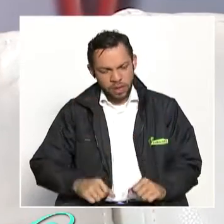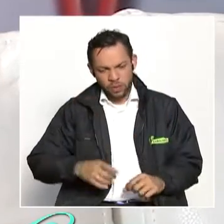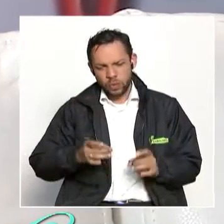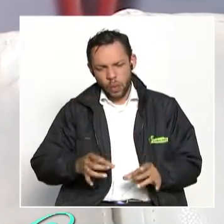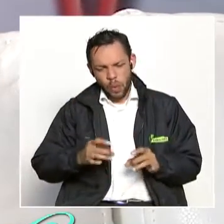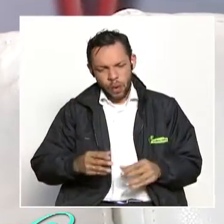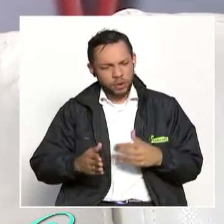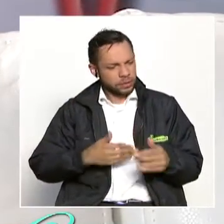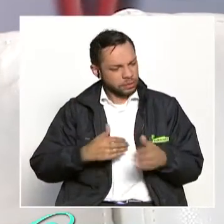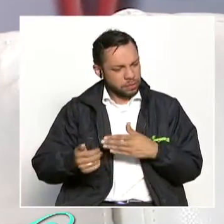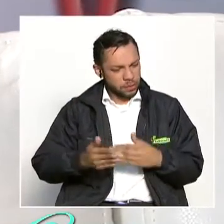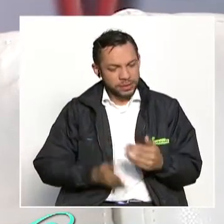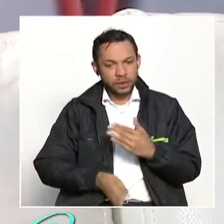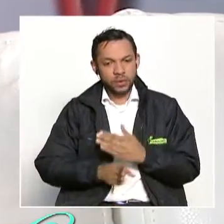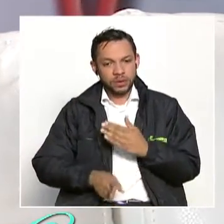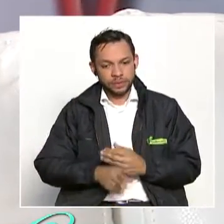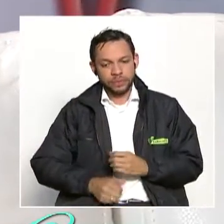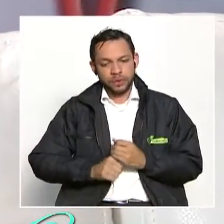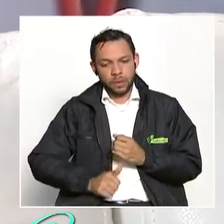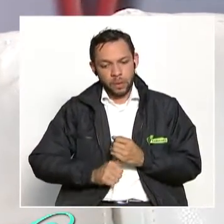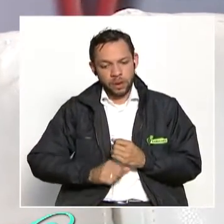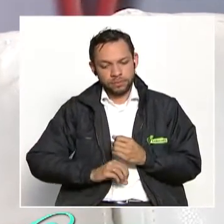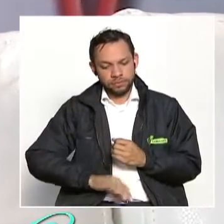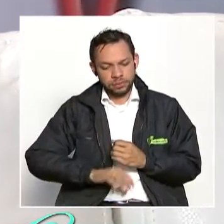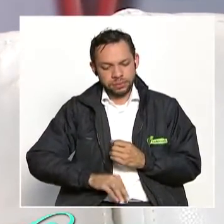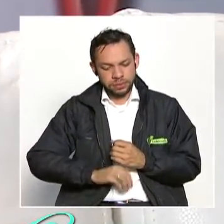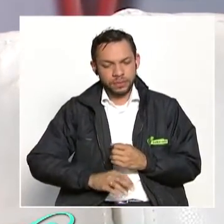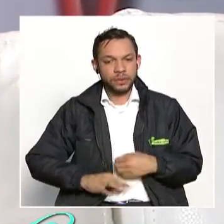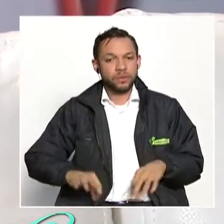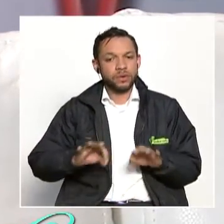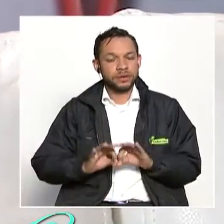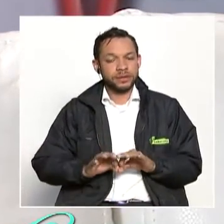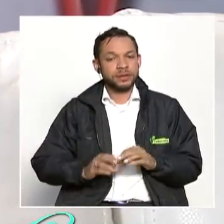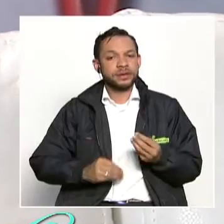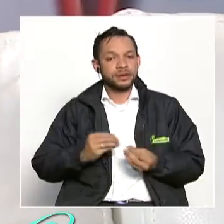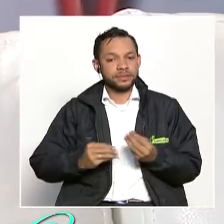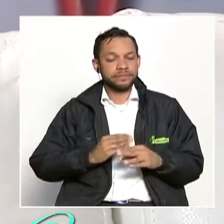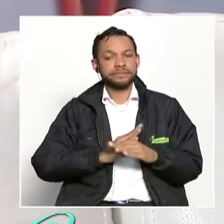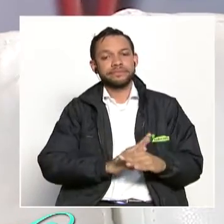Lo que deberíamos hacer es evitar que esas cosas se produzcan,